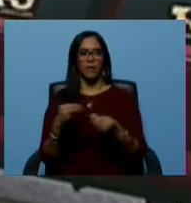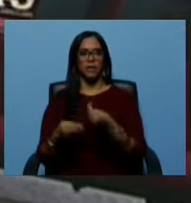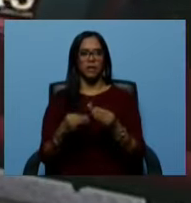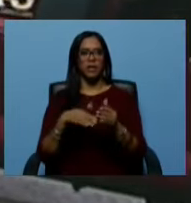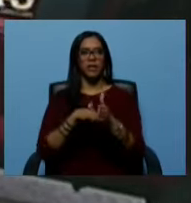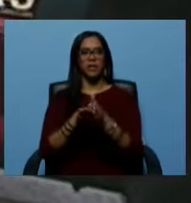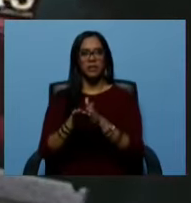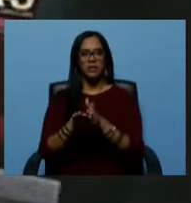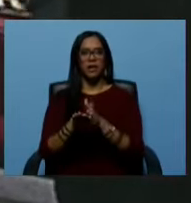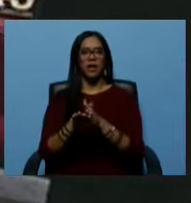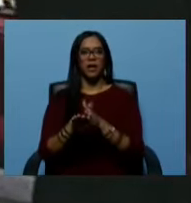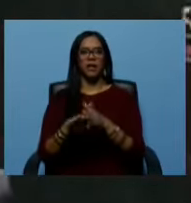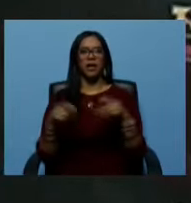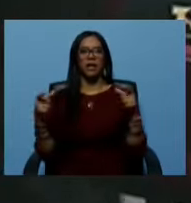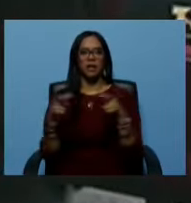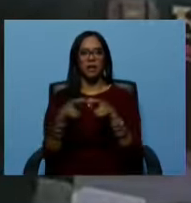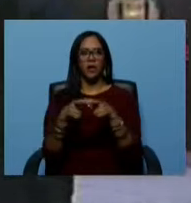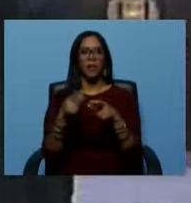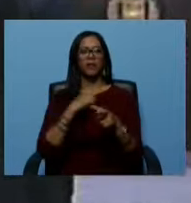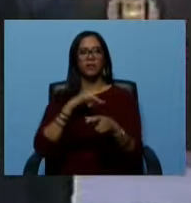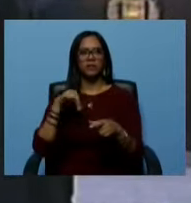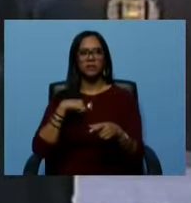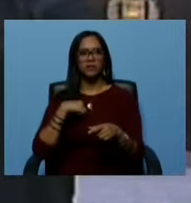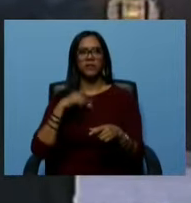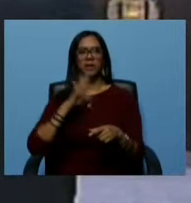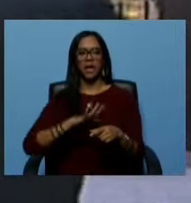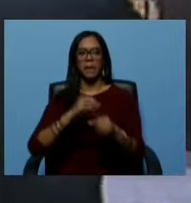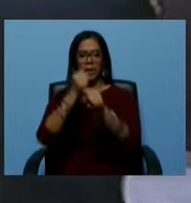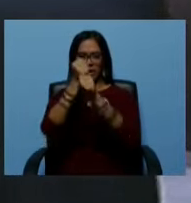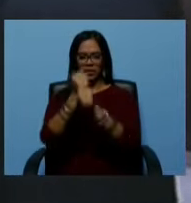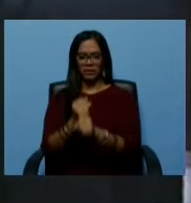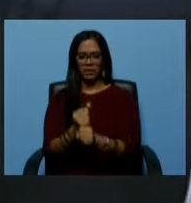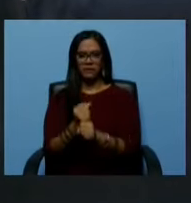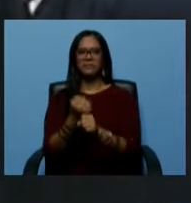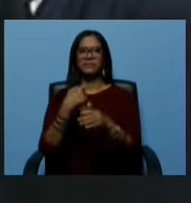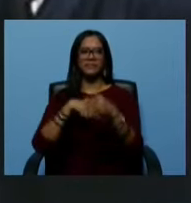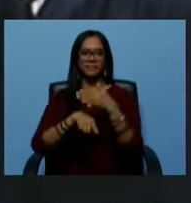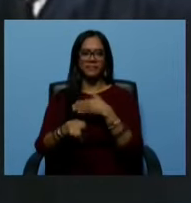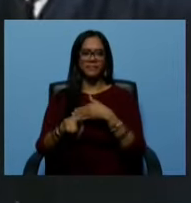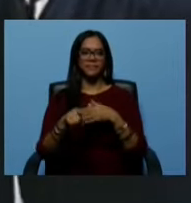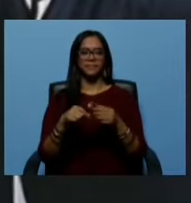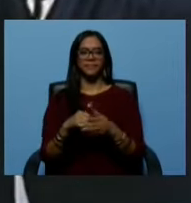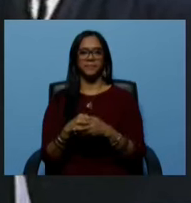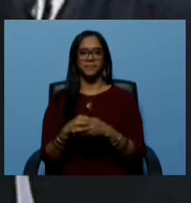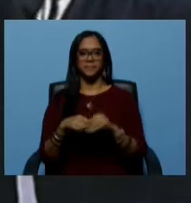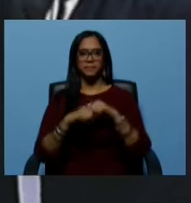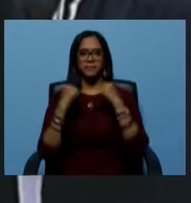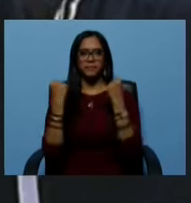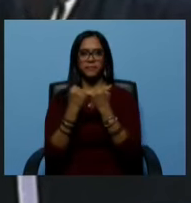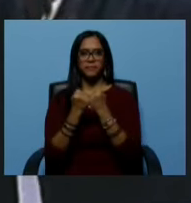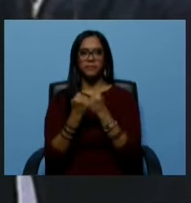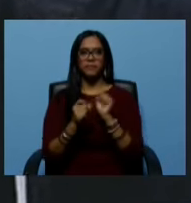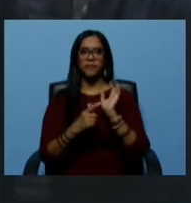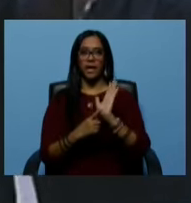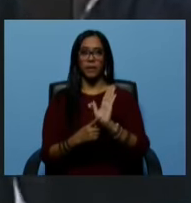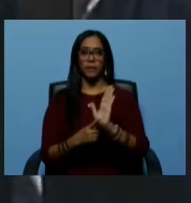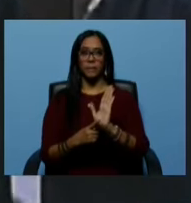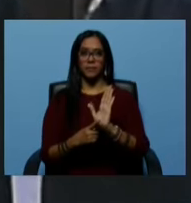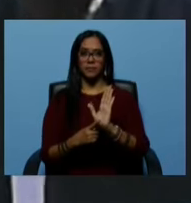desarrollo de esta audiencia, y nosotros estamos a la espera del ingreso a esta sala de los